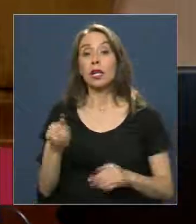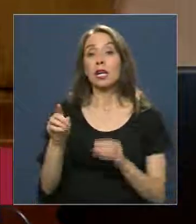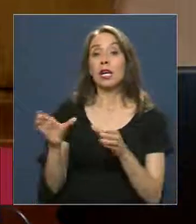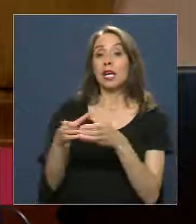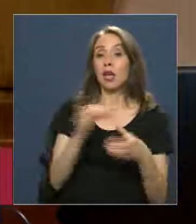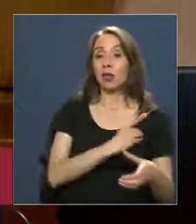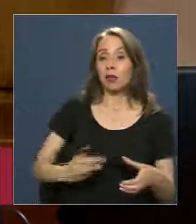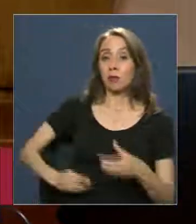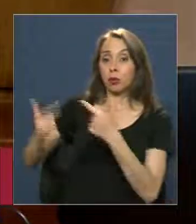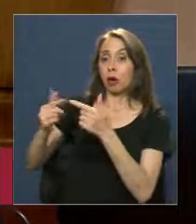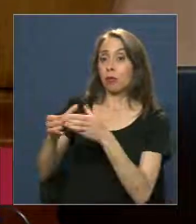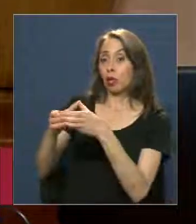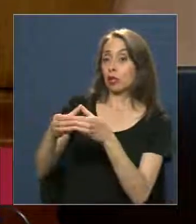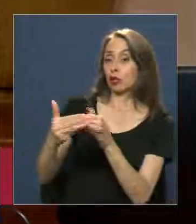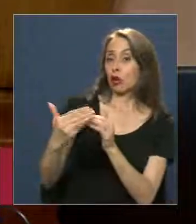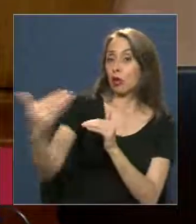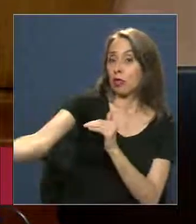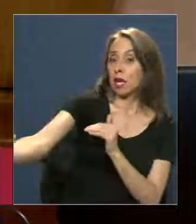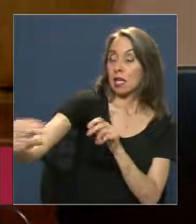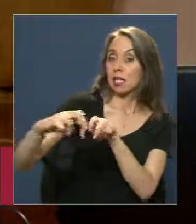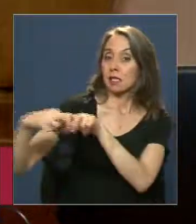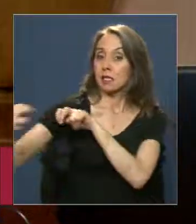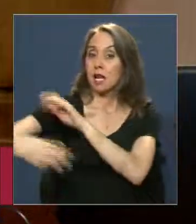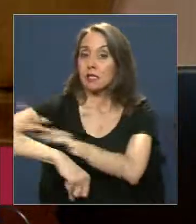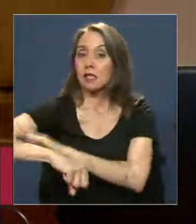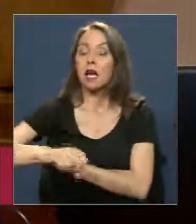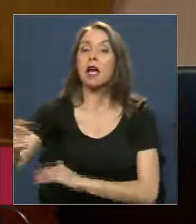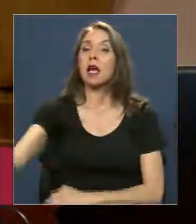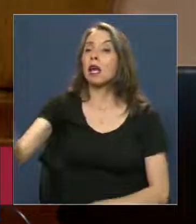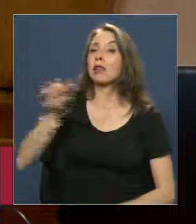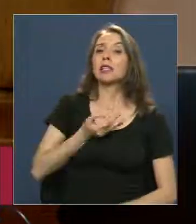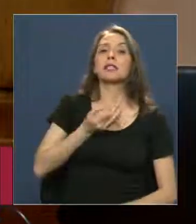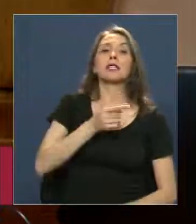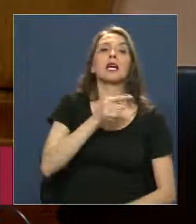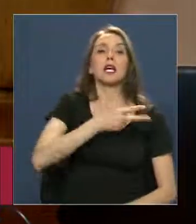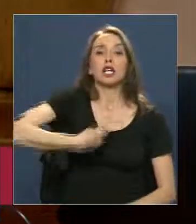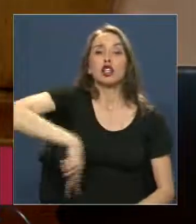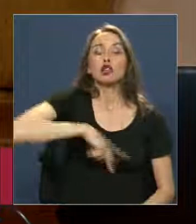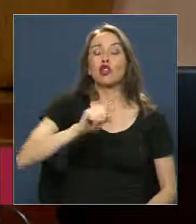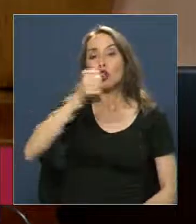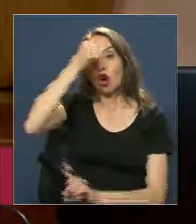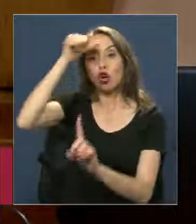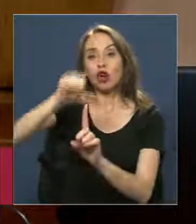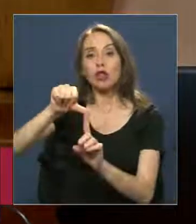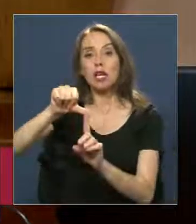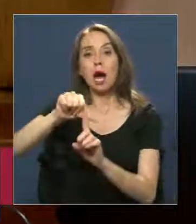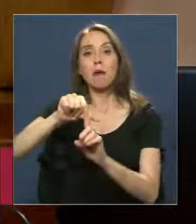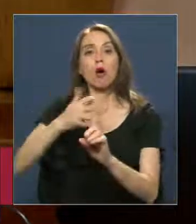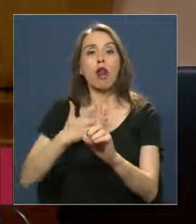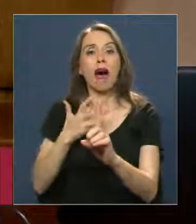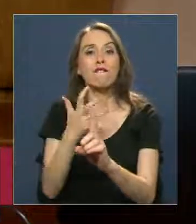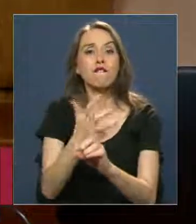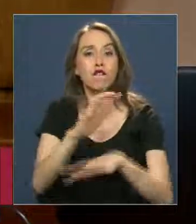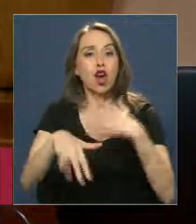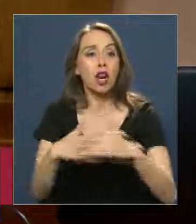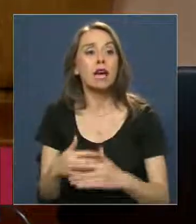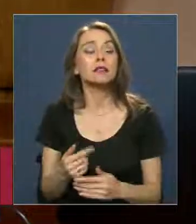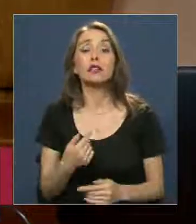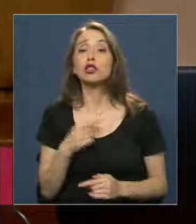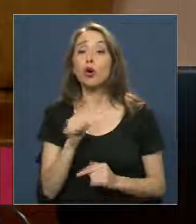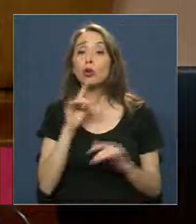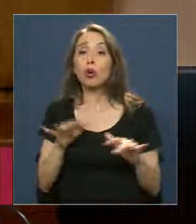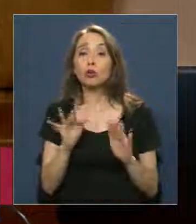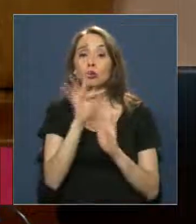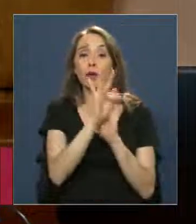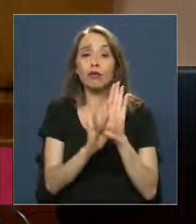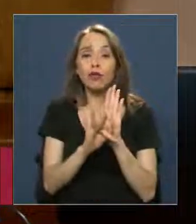que no condenamos la violencia, que quizás este es un espacio. Yo no tengo redes sociales. La verdad que por sanidad mental quité